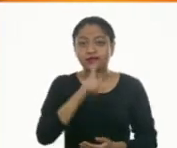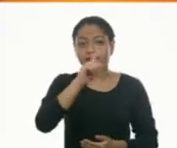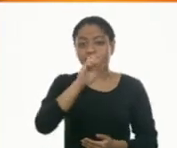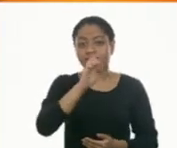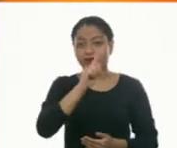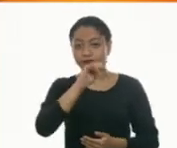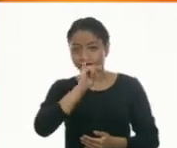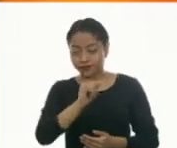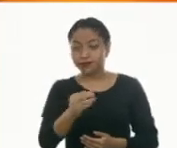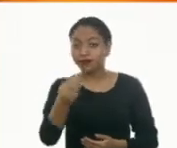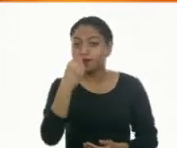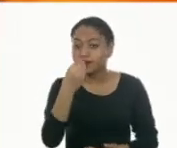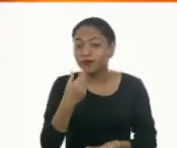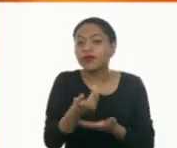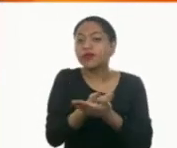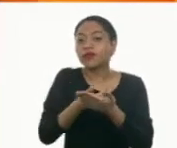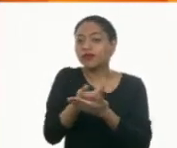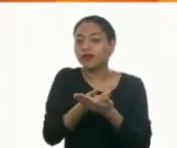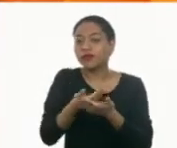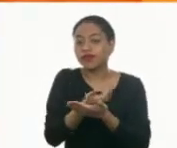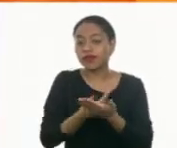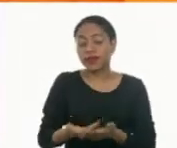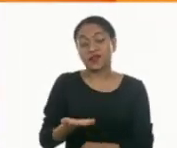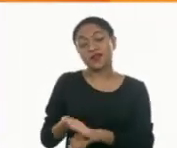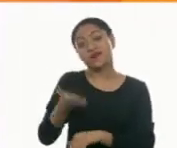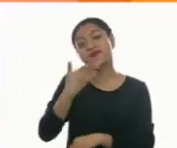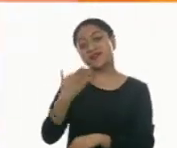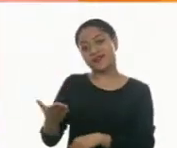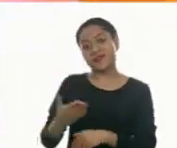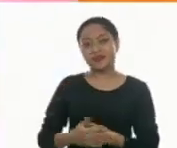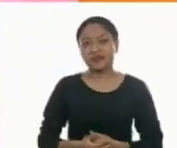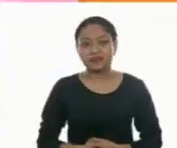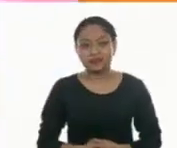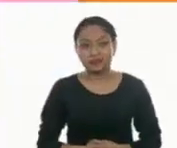come la sopa. Muy bien.